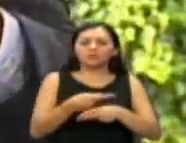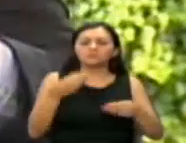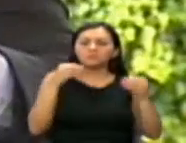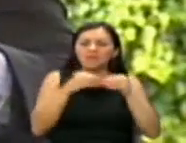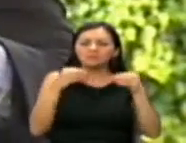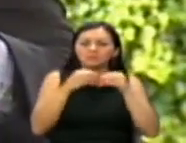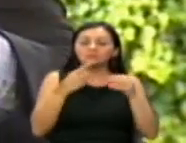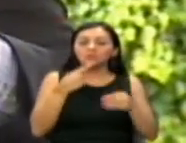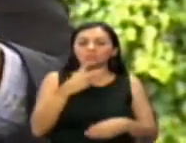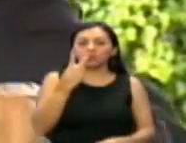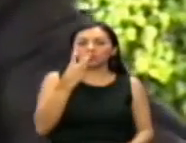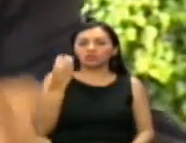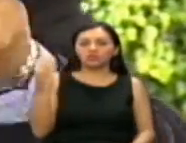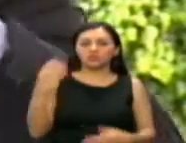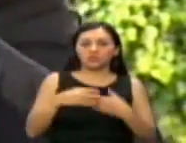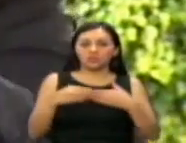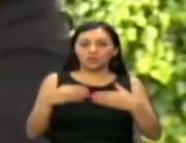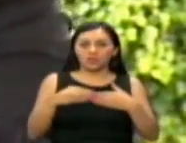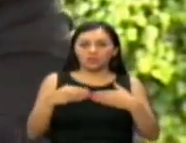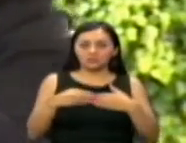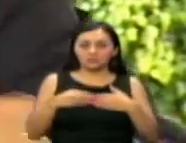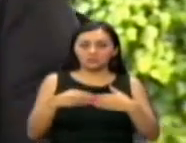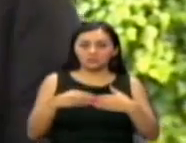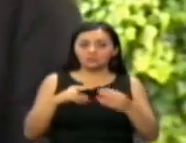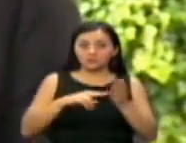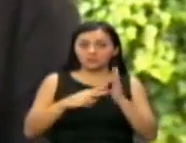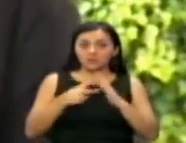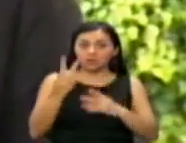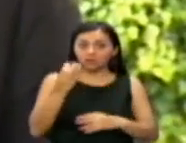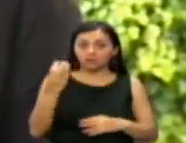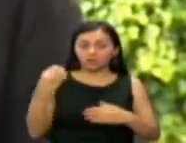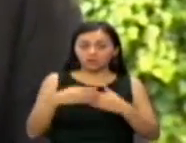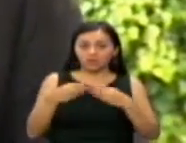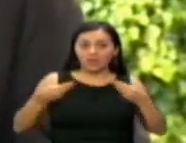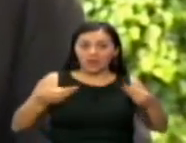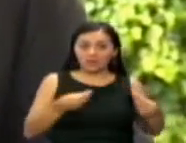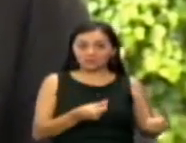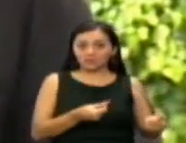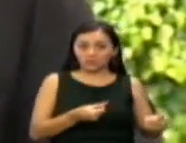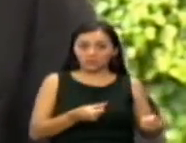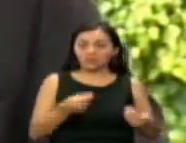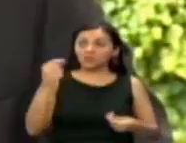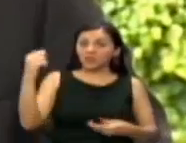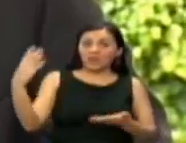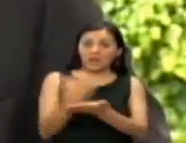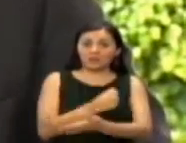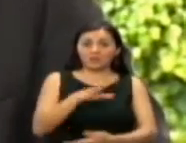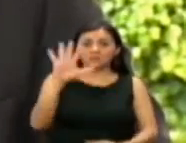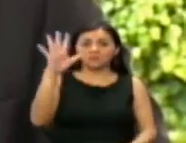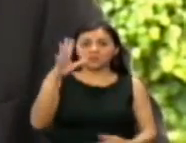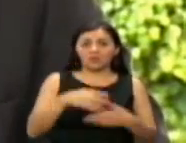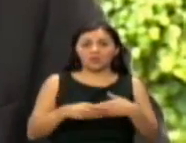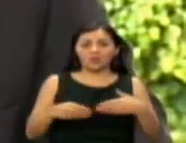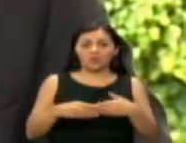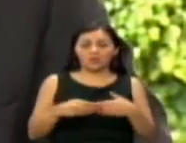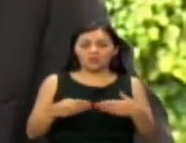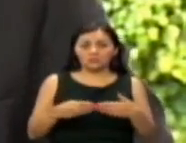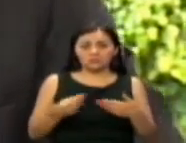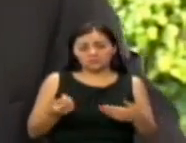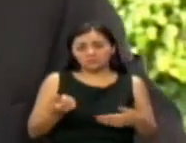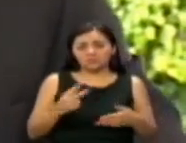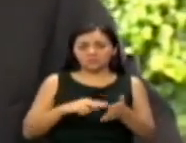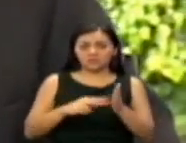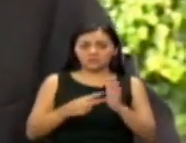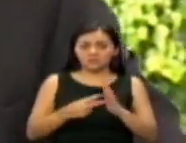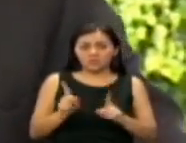de $200 actualmente. Y estos $32 que estamos recibiendo en estos momentos significarían haber tenido un petróleo de menos de $6 a